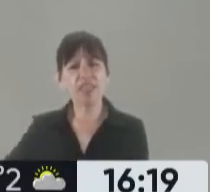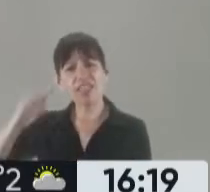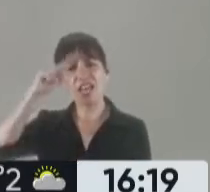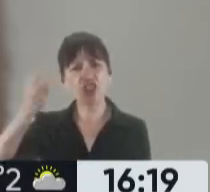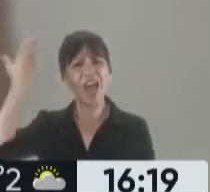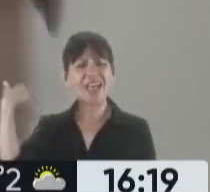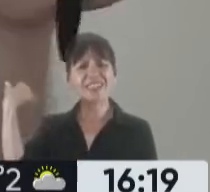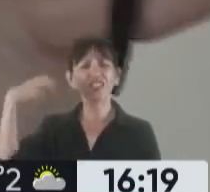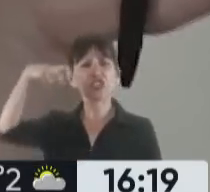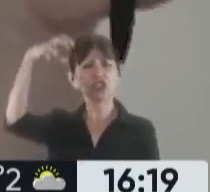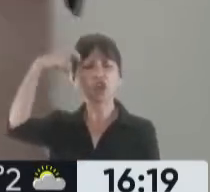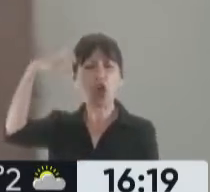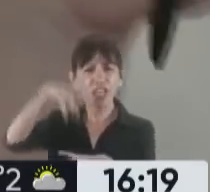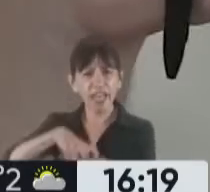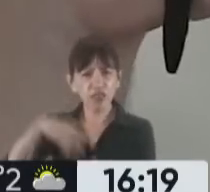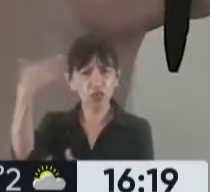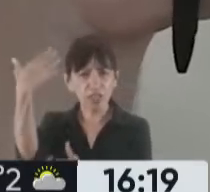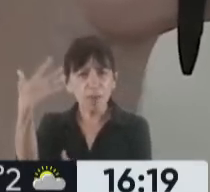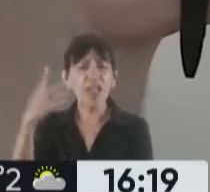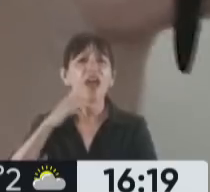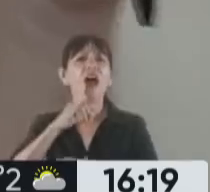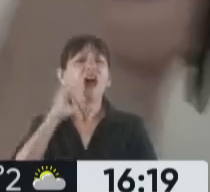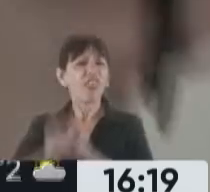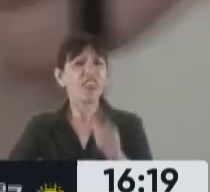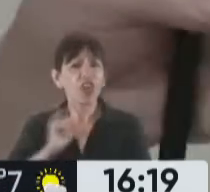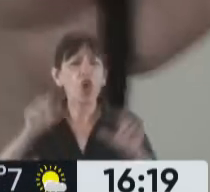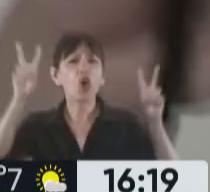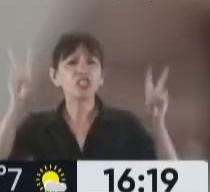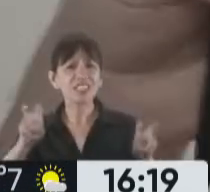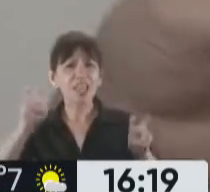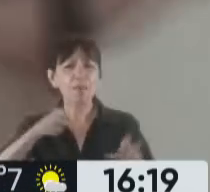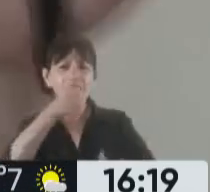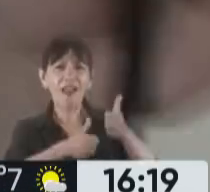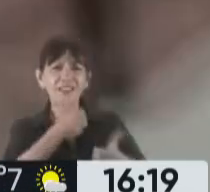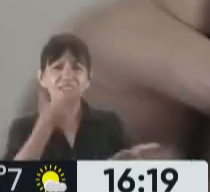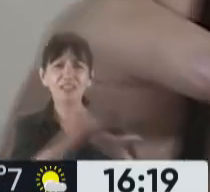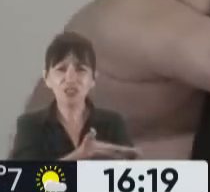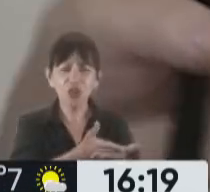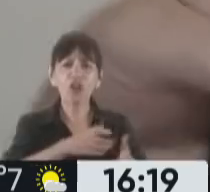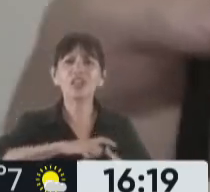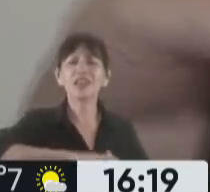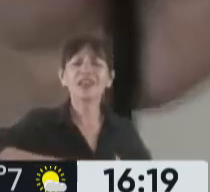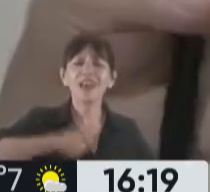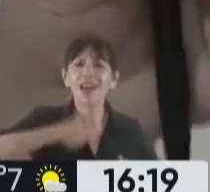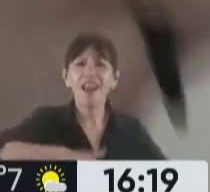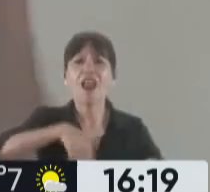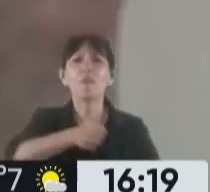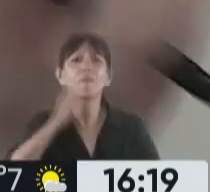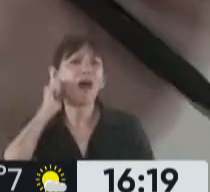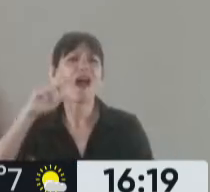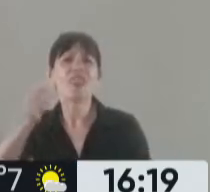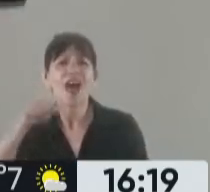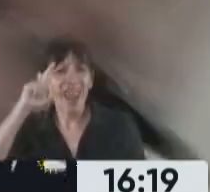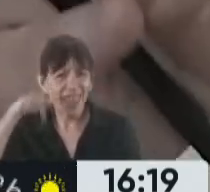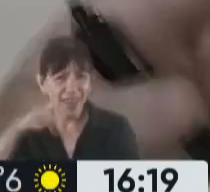mensaje en el Congreso Nacional habló de la licitación de Canal Magdalena. ¿Tiene fecha cierta ya esa licitación,